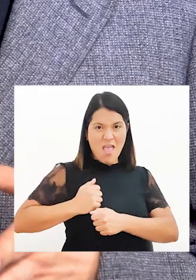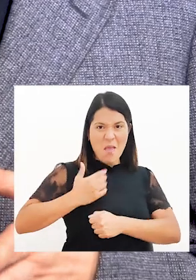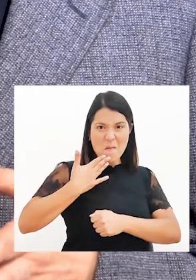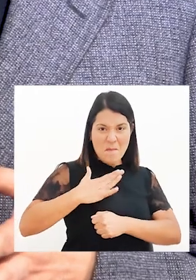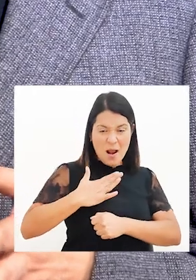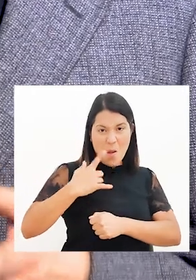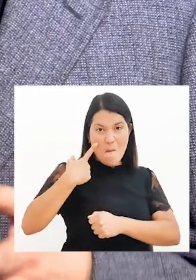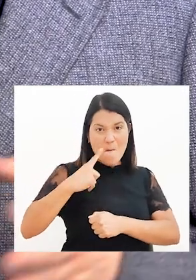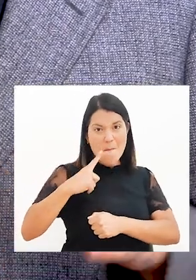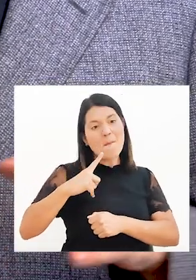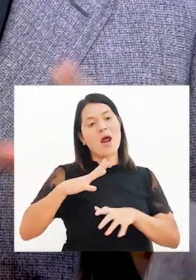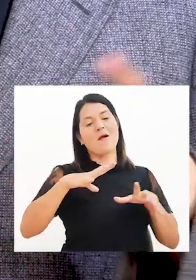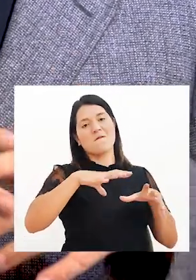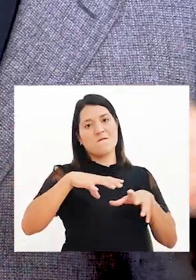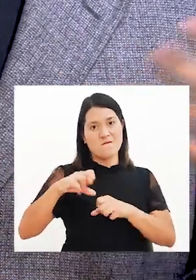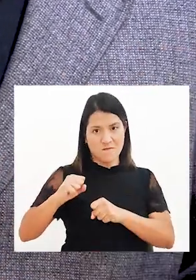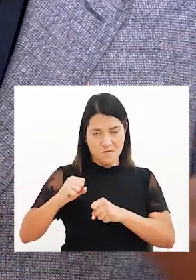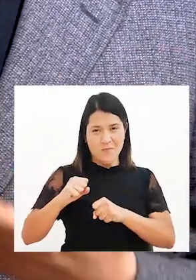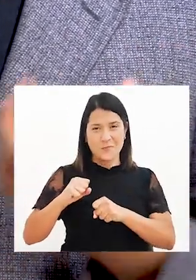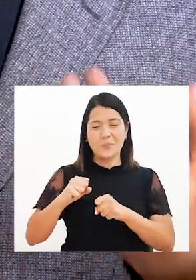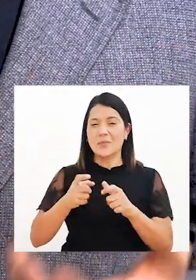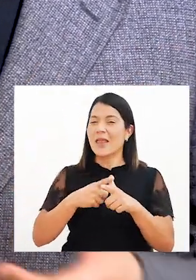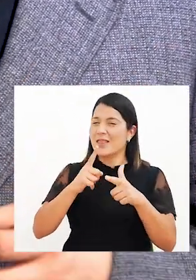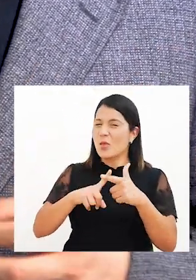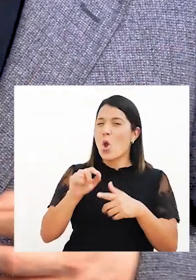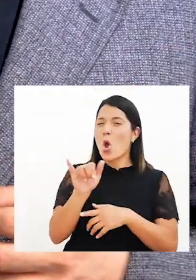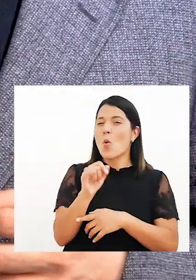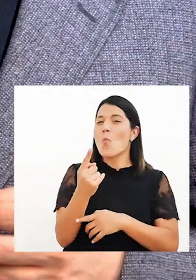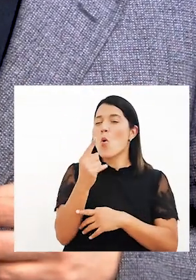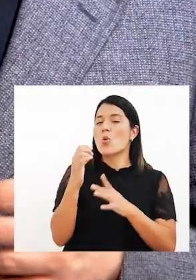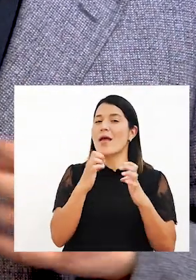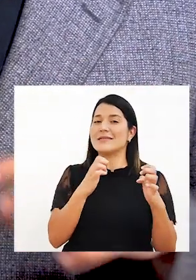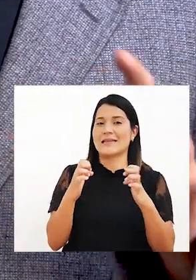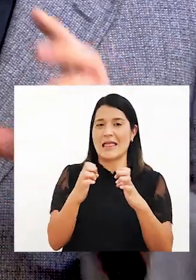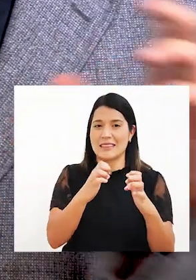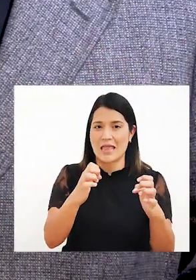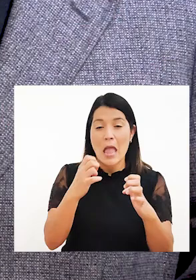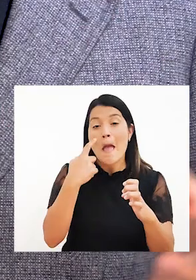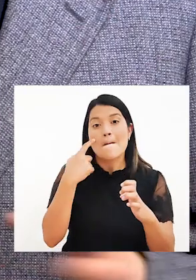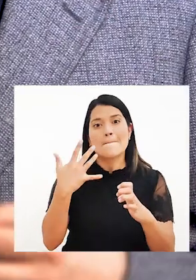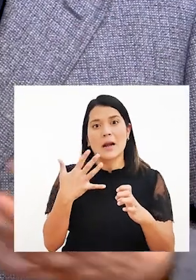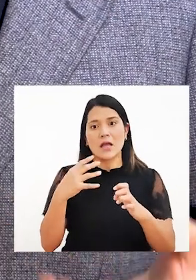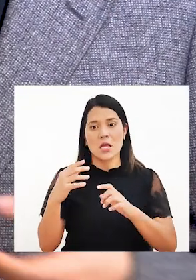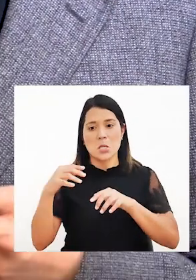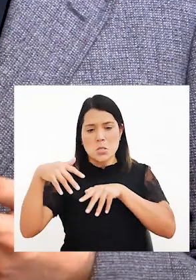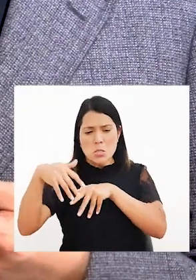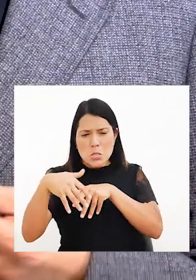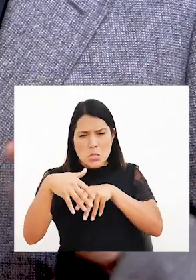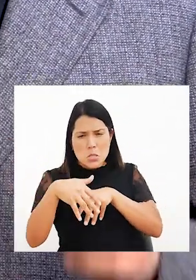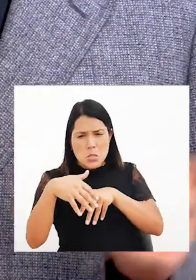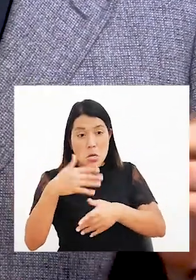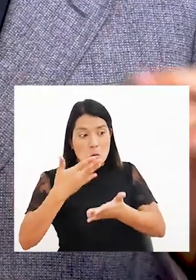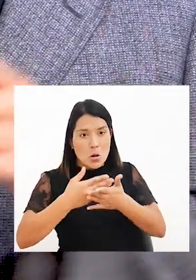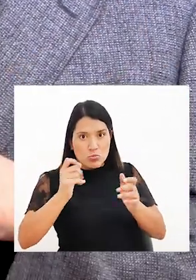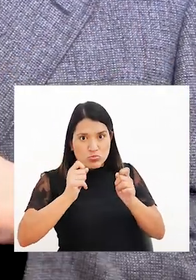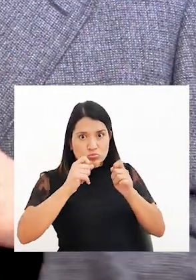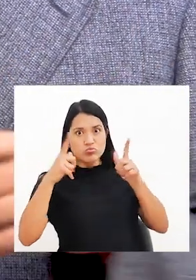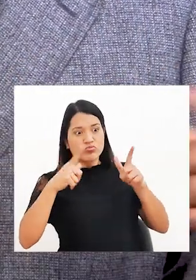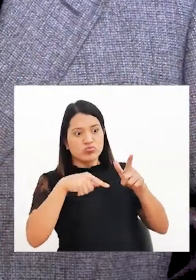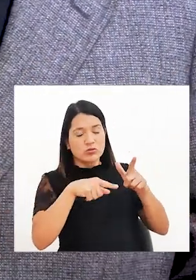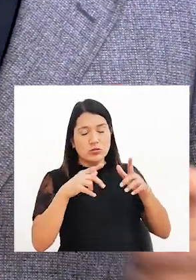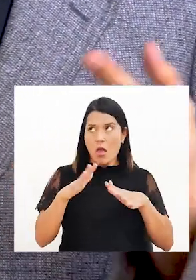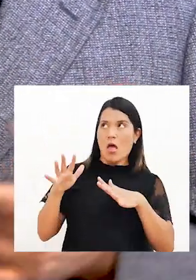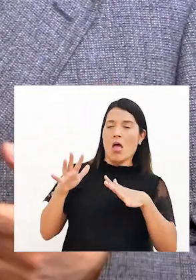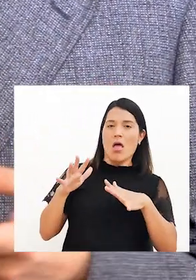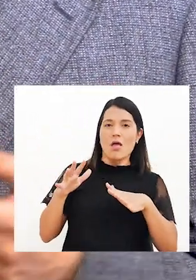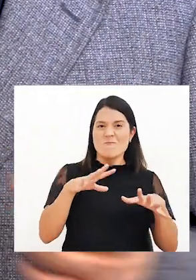de la Trinidad. ¿Okay? Entonces fue como una estrategia para tomar por sorpresa al enemigo y a partir de ahí,